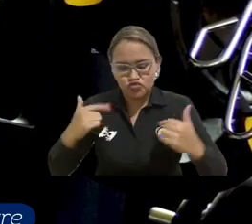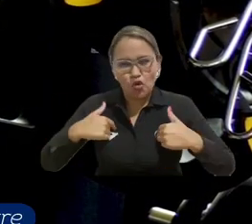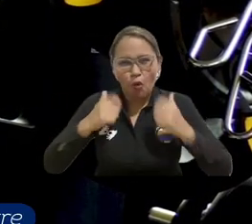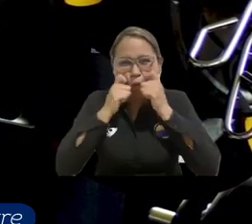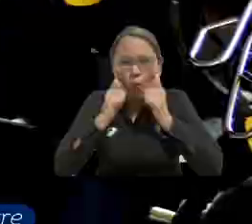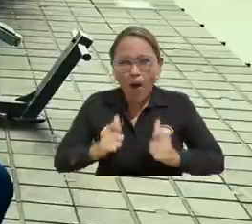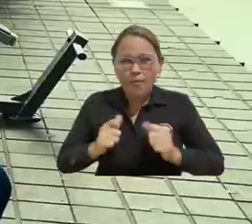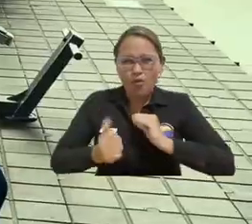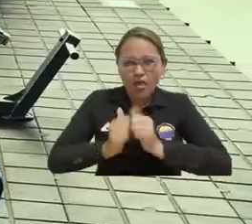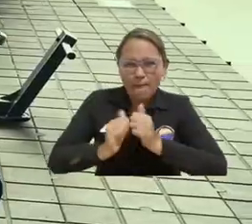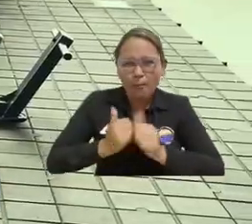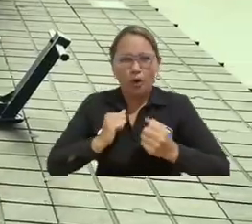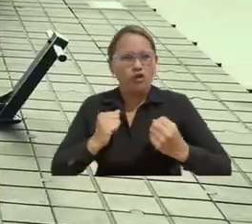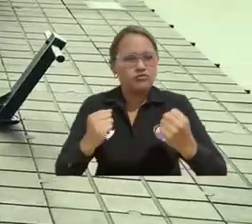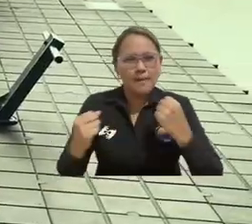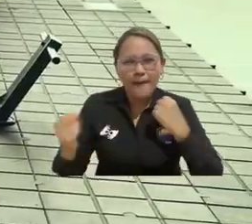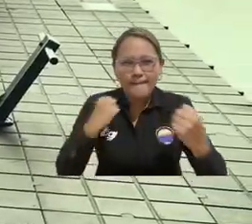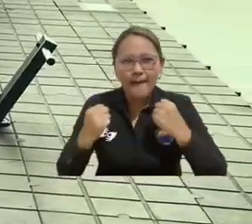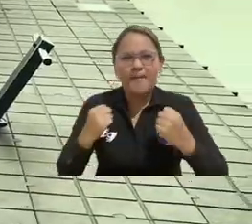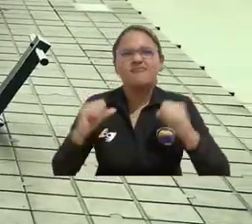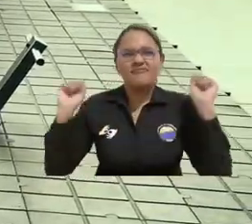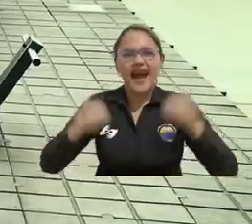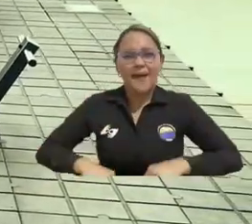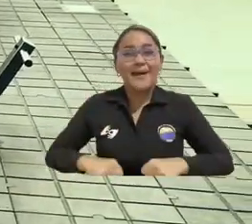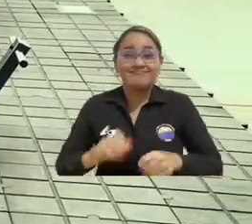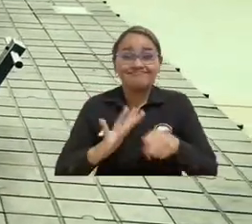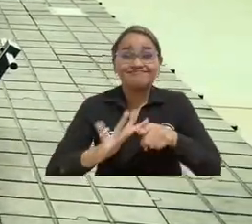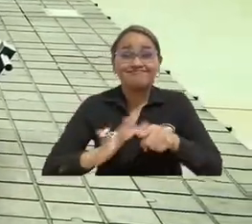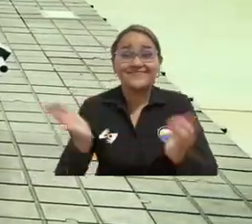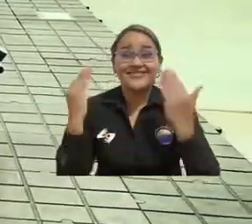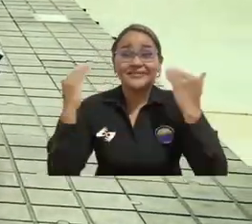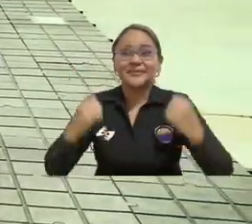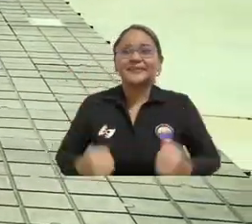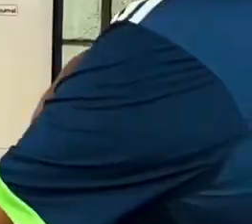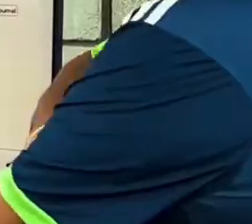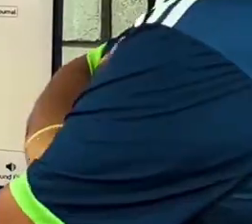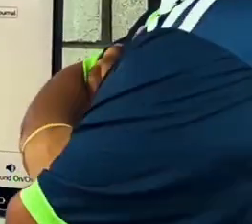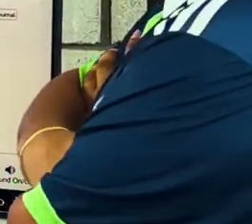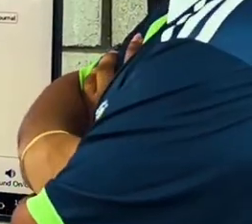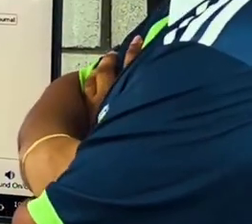de los deportistas y esto nos llevará un poco más a la práctica.